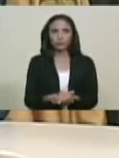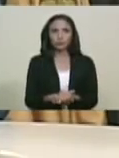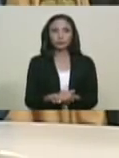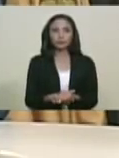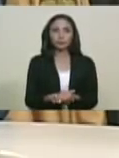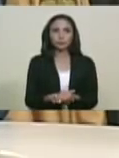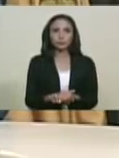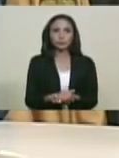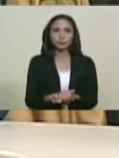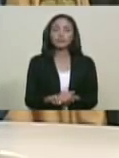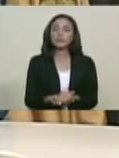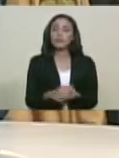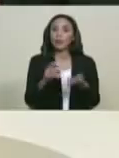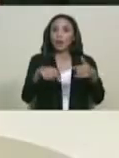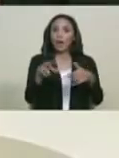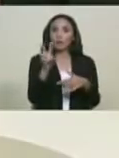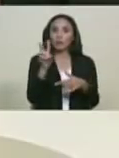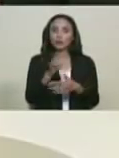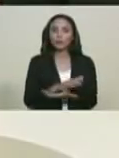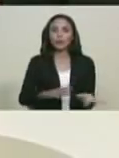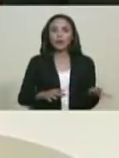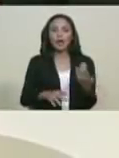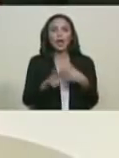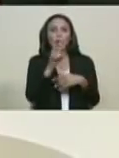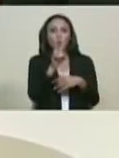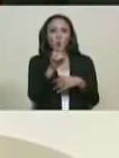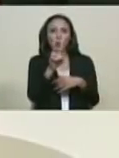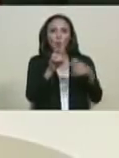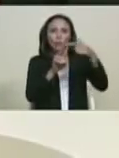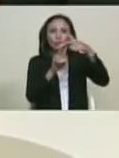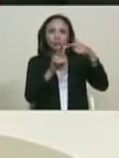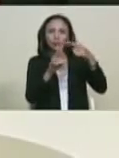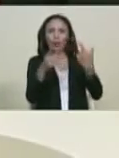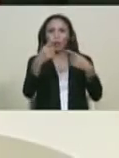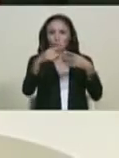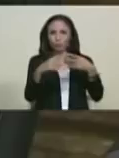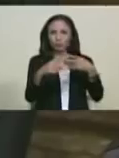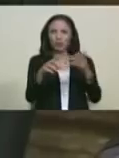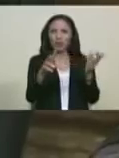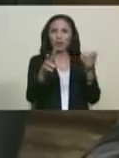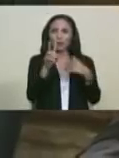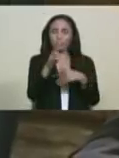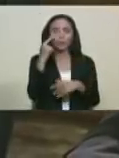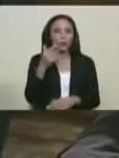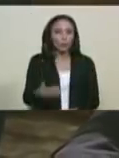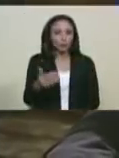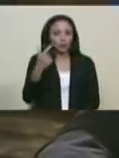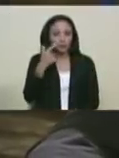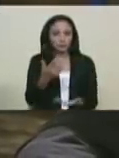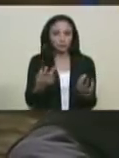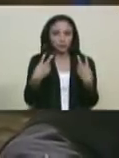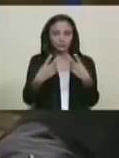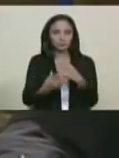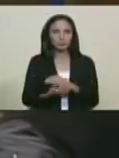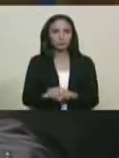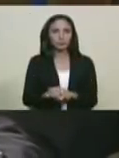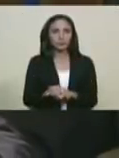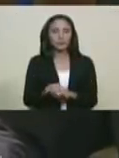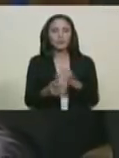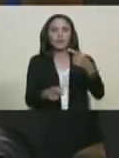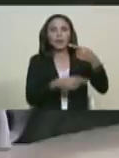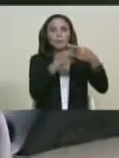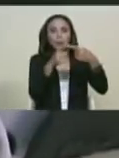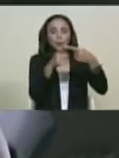venezuela va a tener dos unidades contables muy importante atención la primera